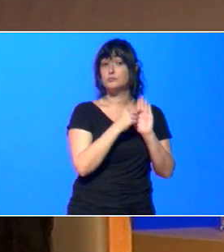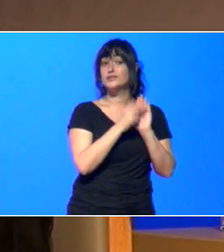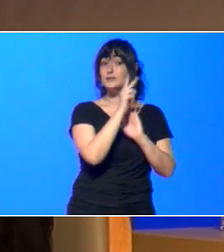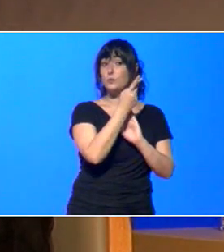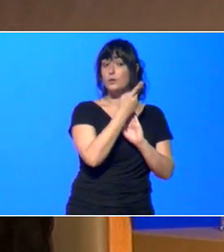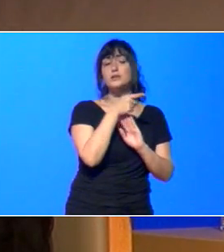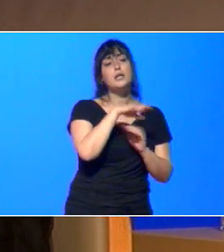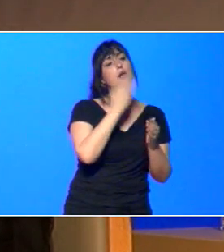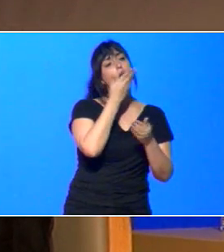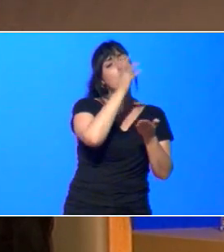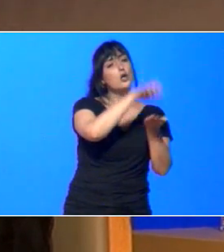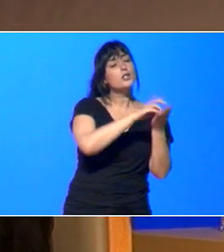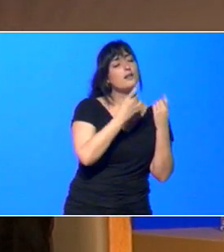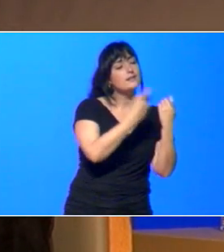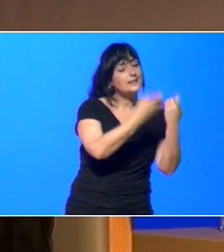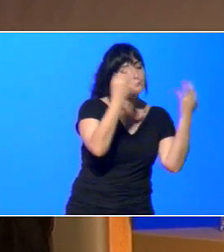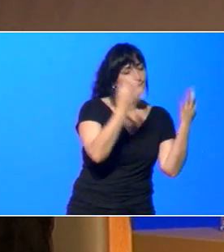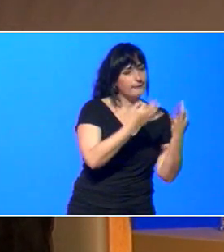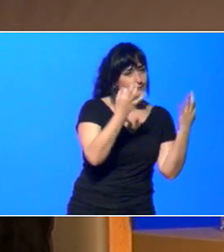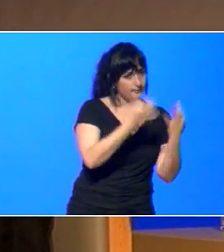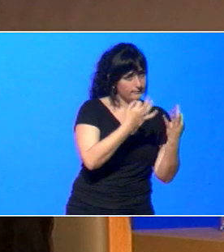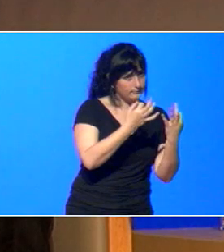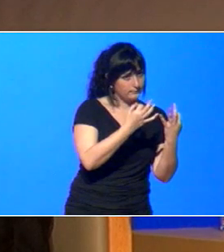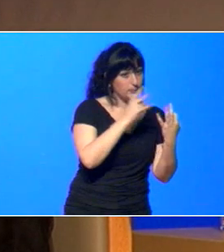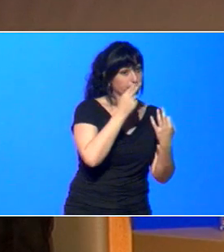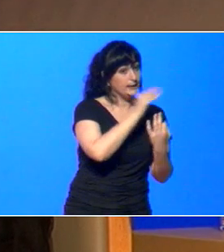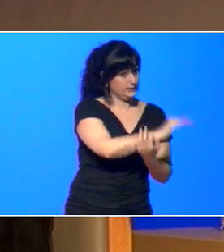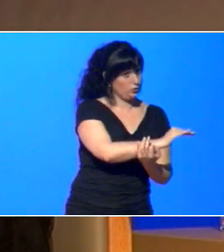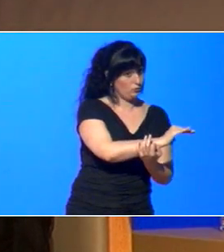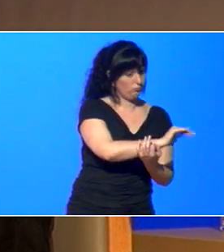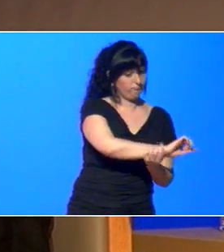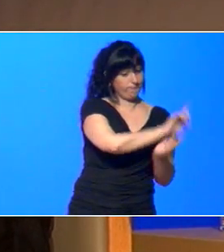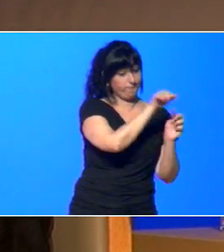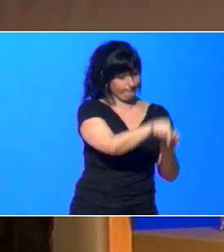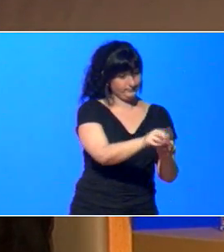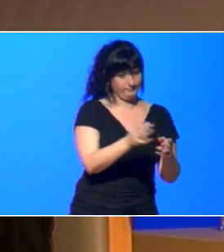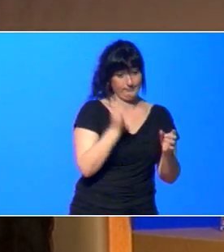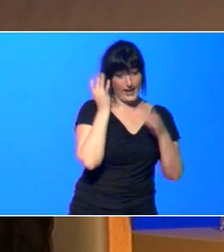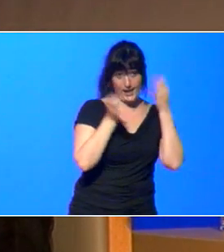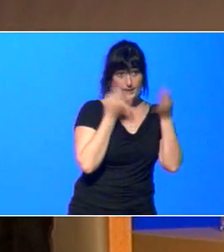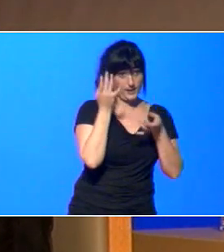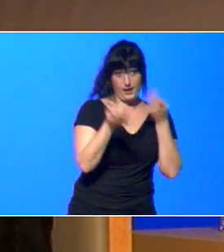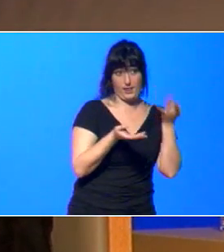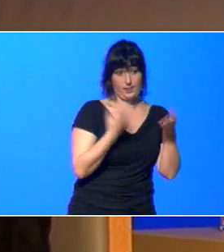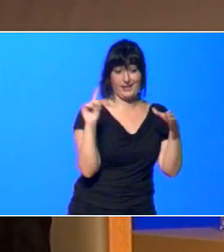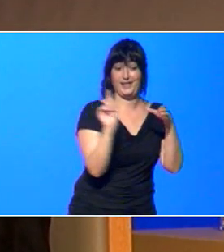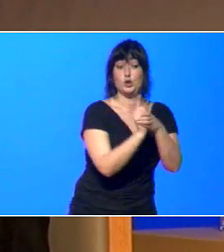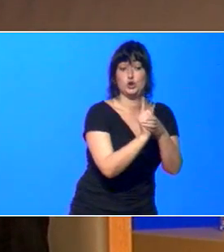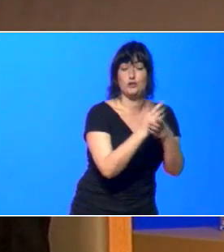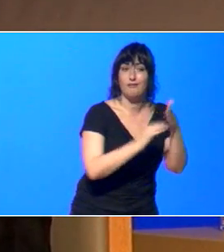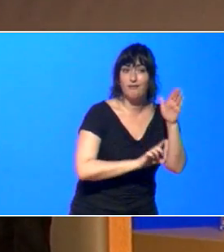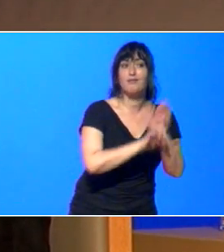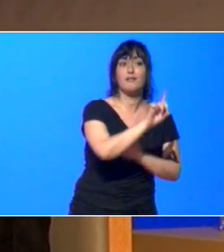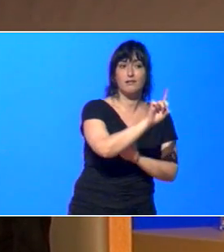el colegio y el centro donde el niño va a desarrollar su actividad en inclusión? ¿Cuáles son